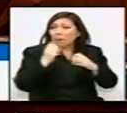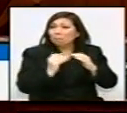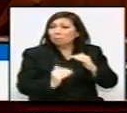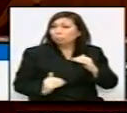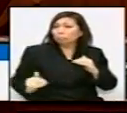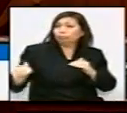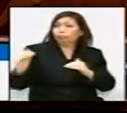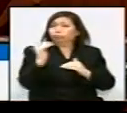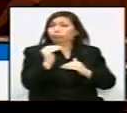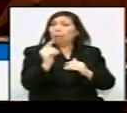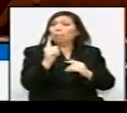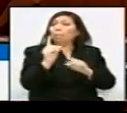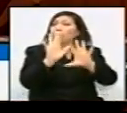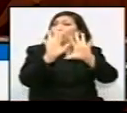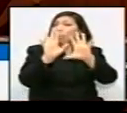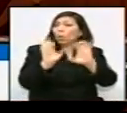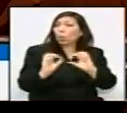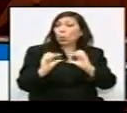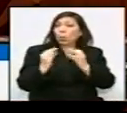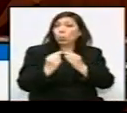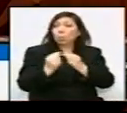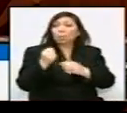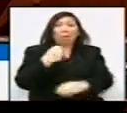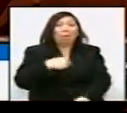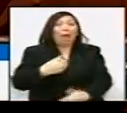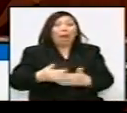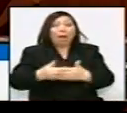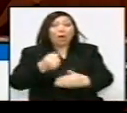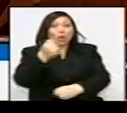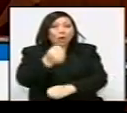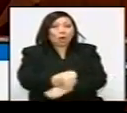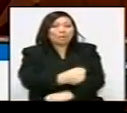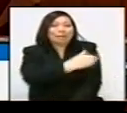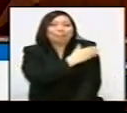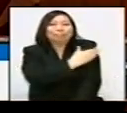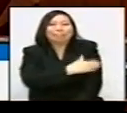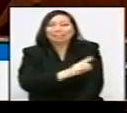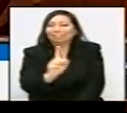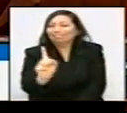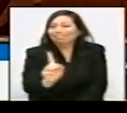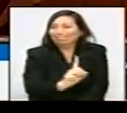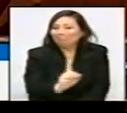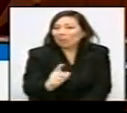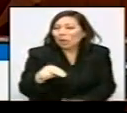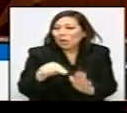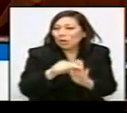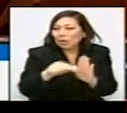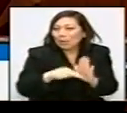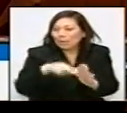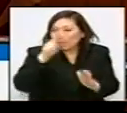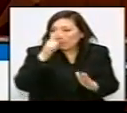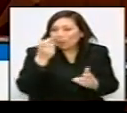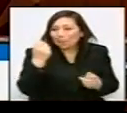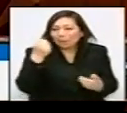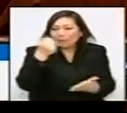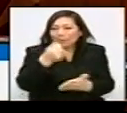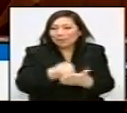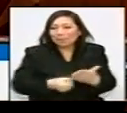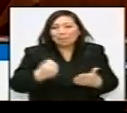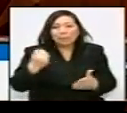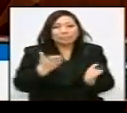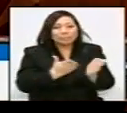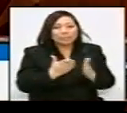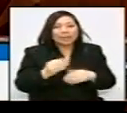primera fase de evaluación del grupo antisoborno, que examinó la adecuación normativa del Perú para enfrentar el